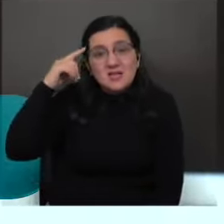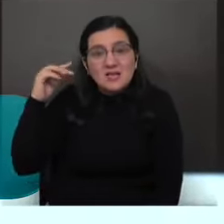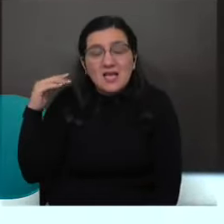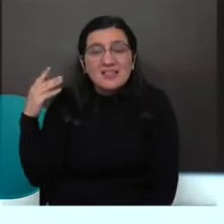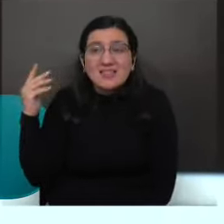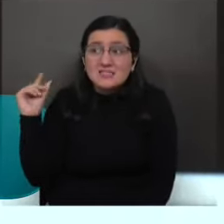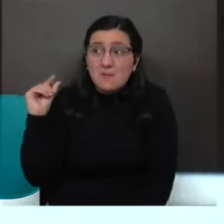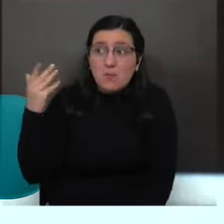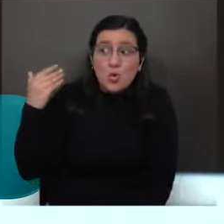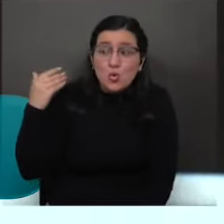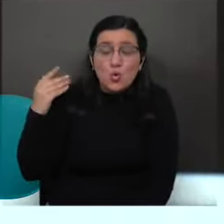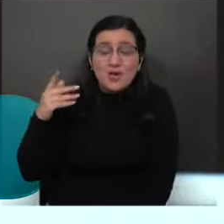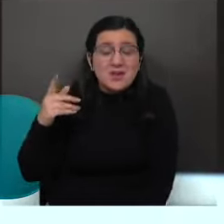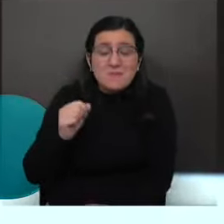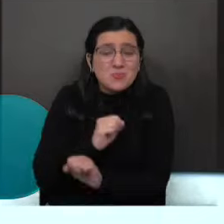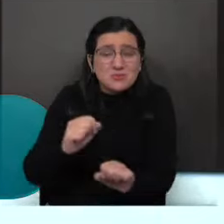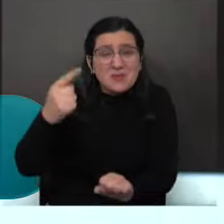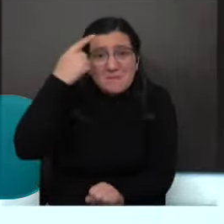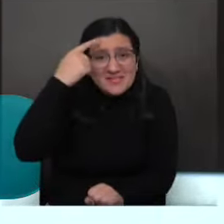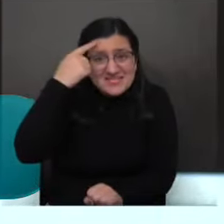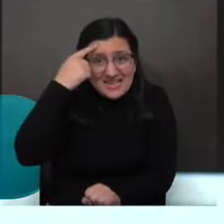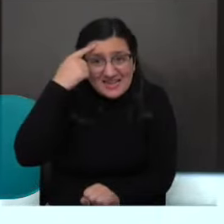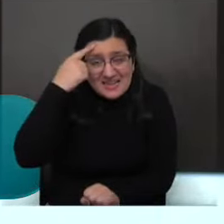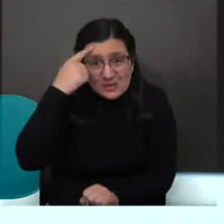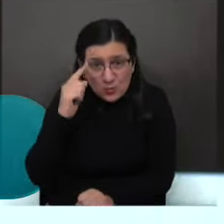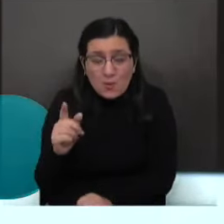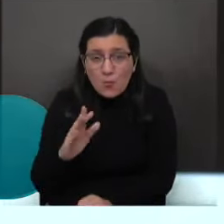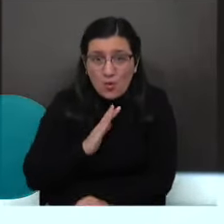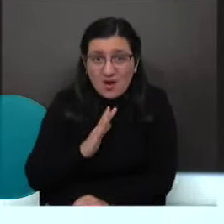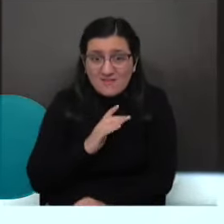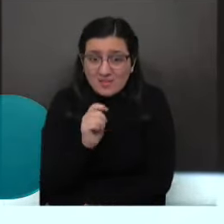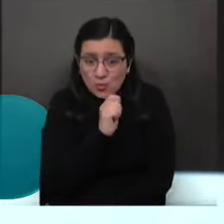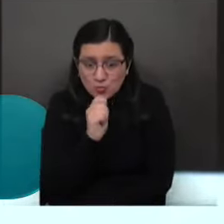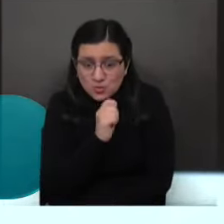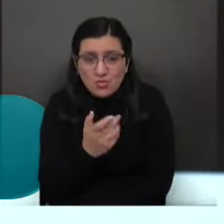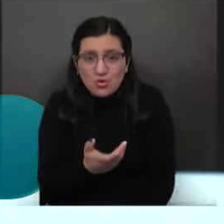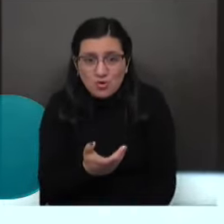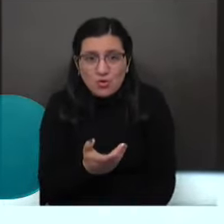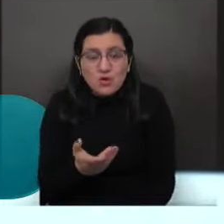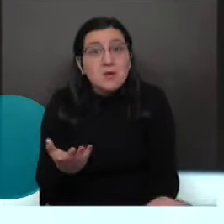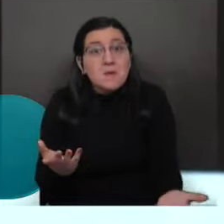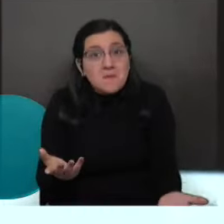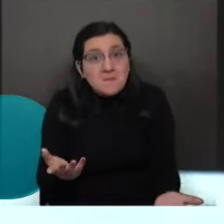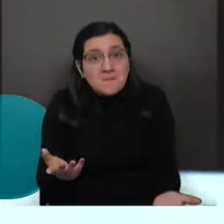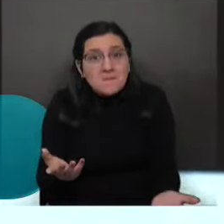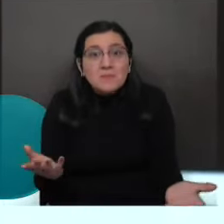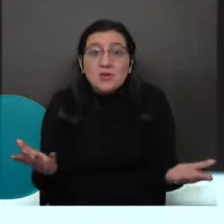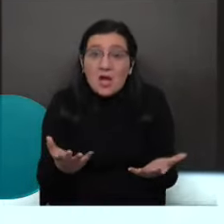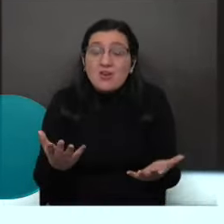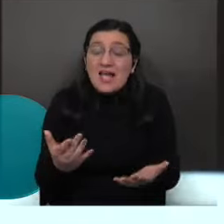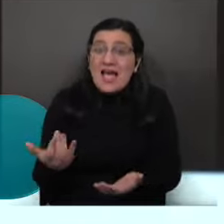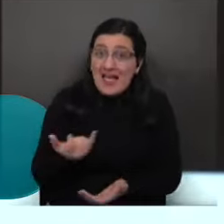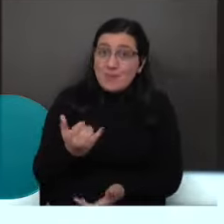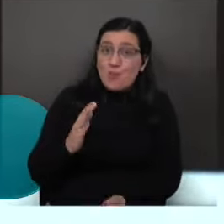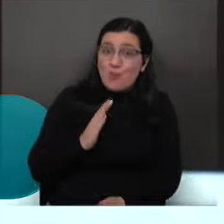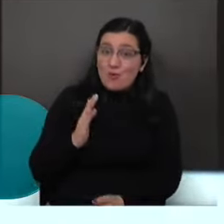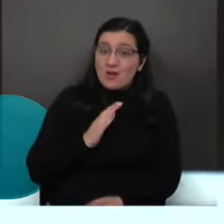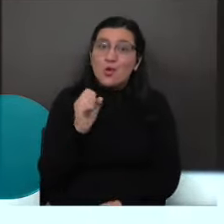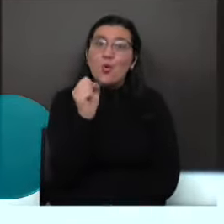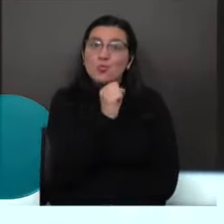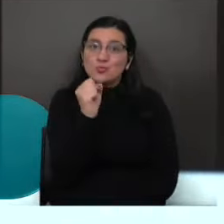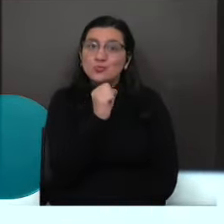impensado entonces saber con qué toos estos terrenos donde no se cuestiona y no el que haya una mujer en